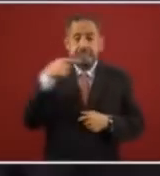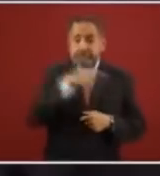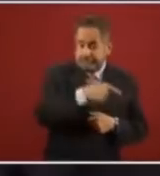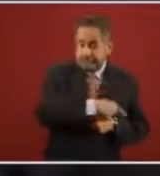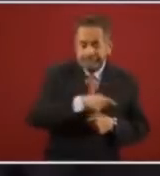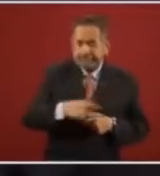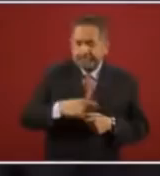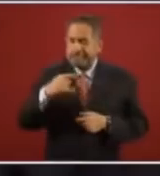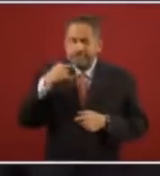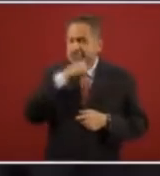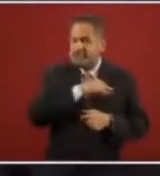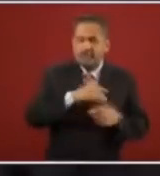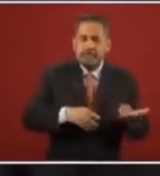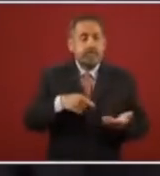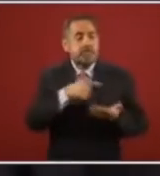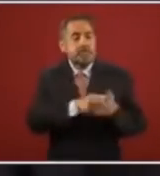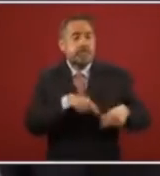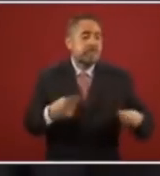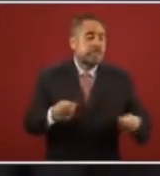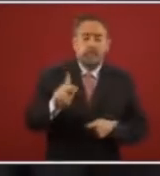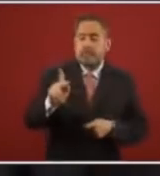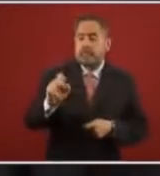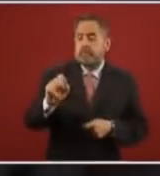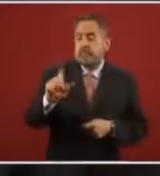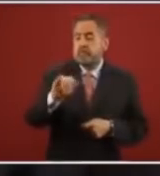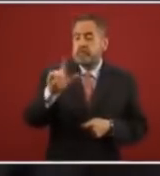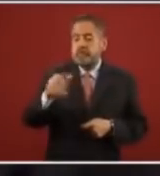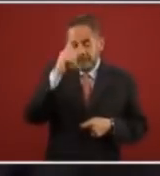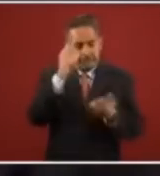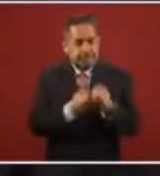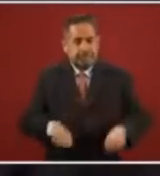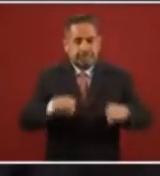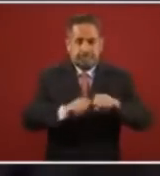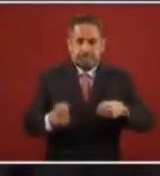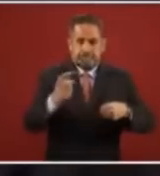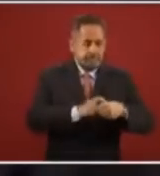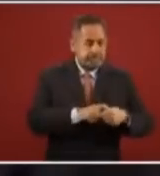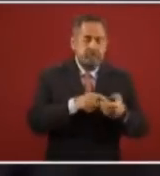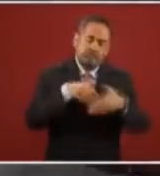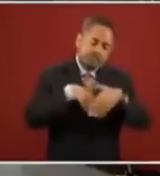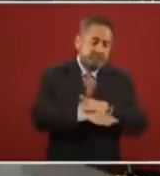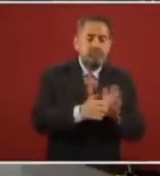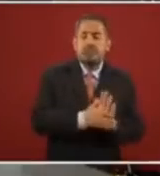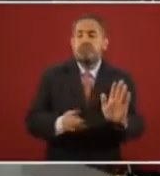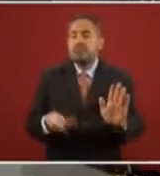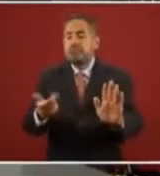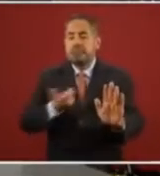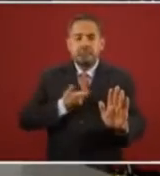desfachatez de imprimir pólizas para venderles seguros, una aseguradora que no existía.